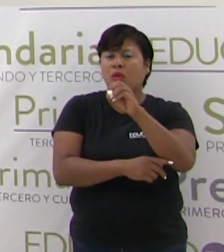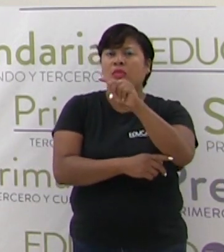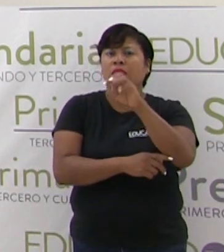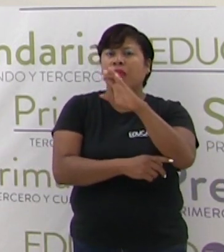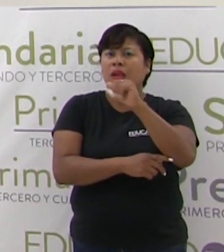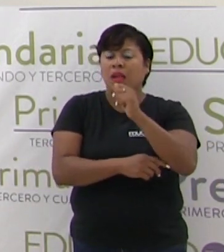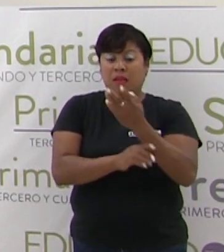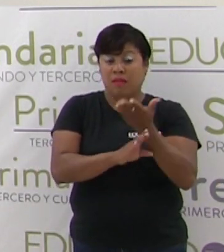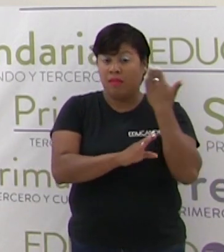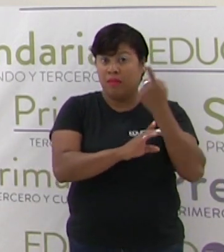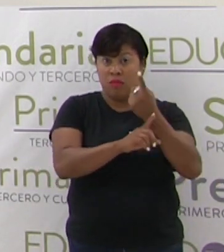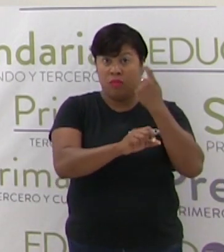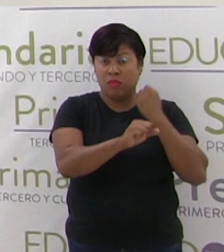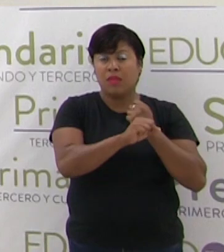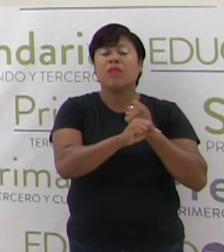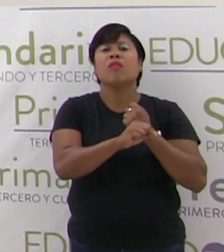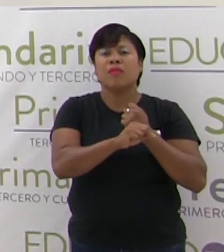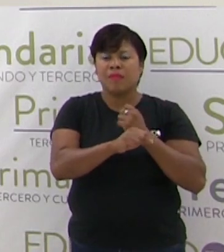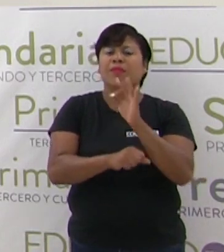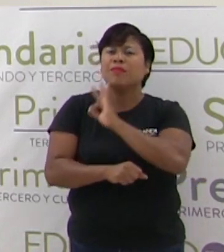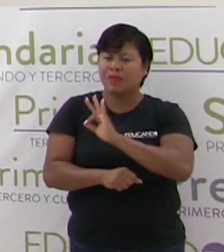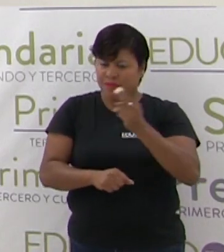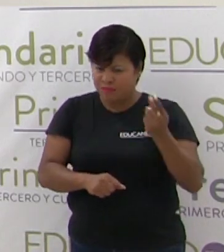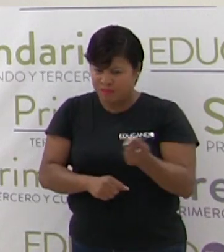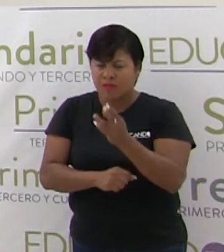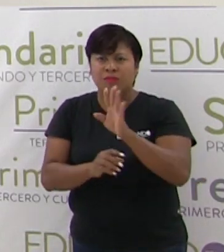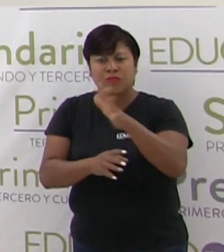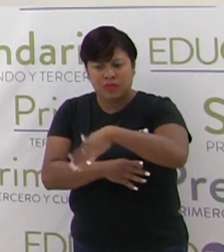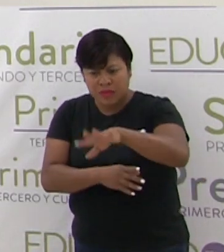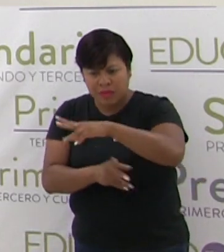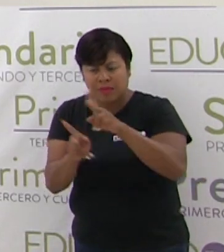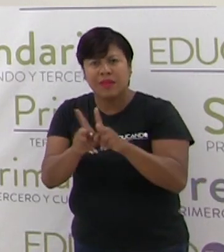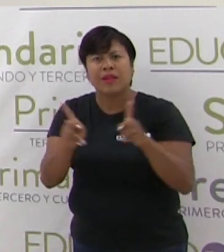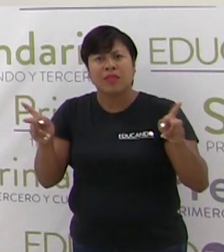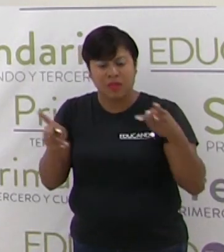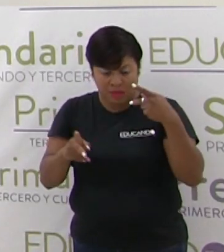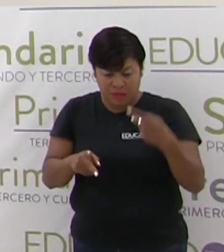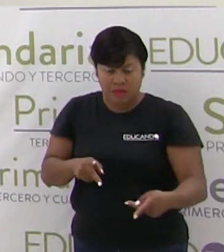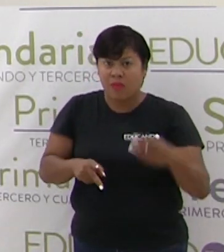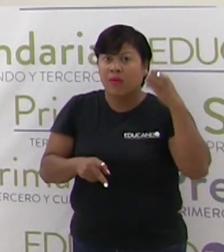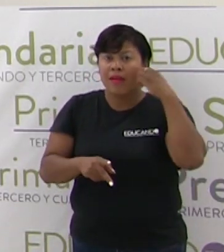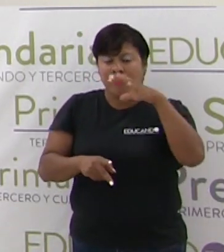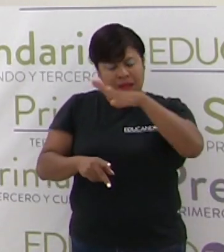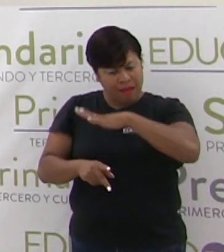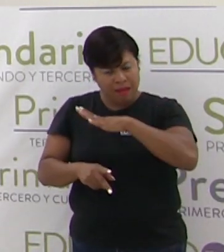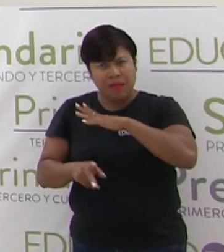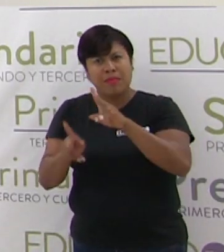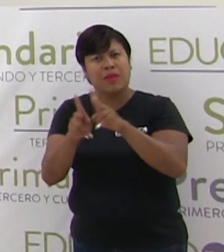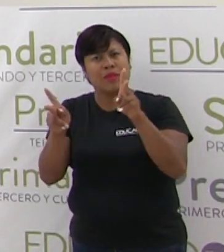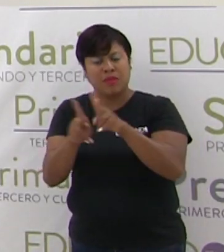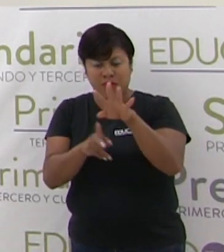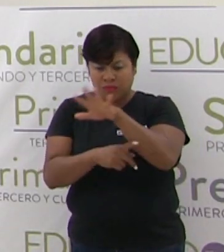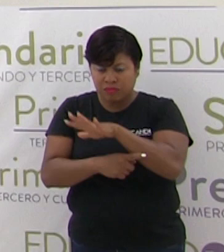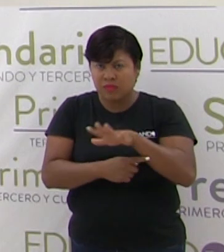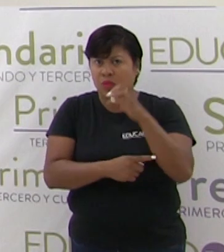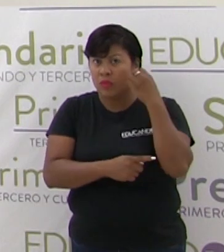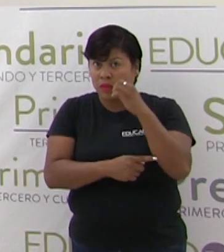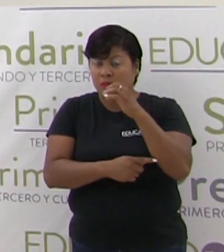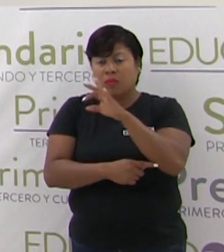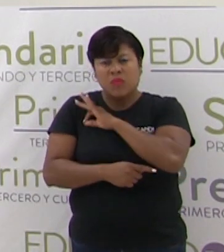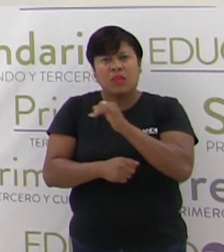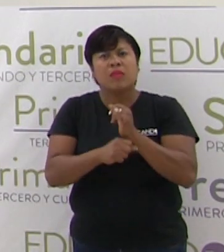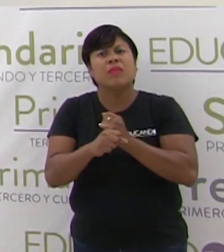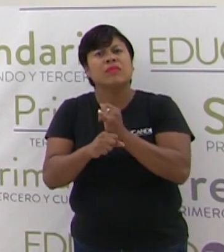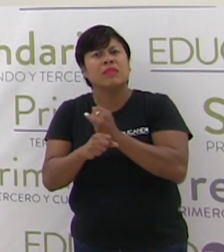que sucedió hace un año, bueno, pues ustedes pueden buscar en todos los periódicos de Oaxaca, ahí están todos los periódicos de Oaxaca, y ahí